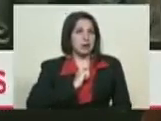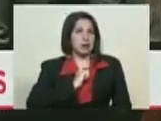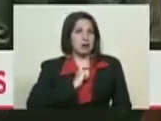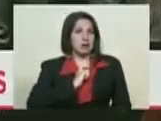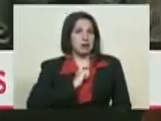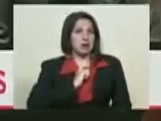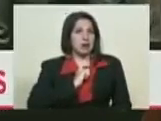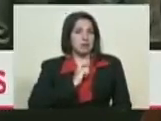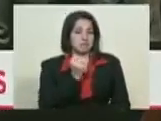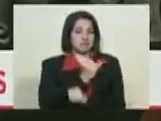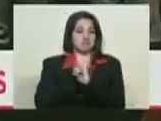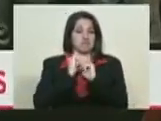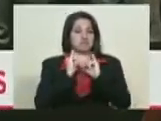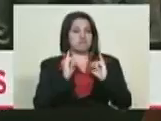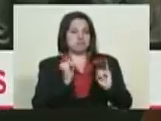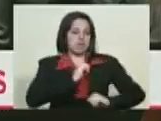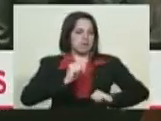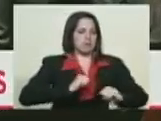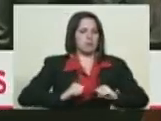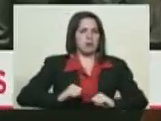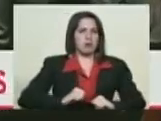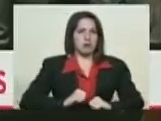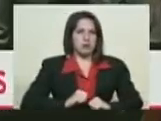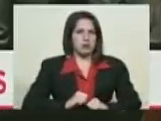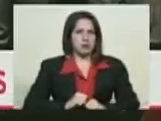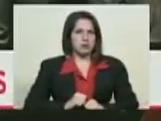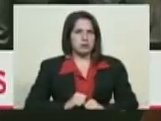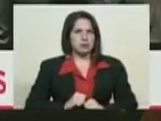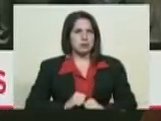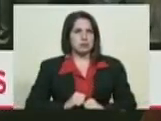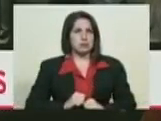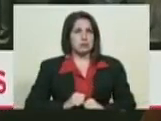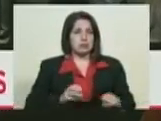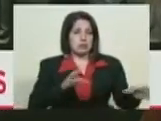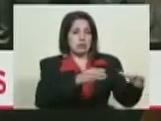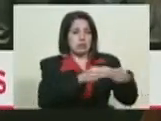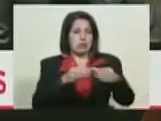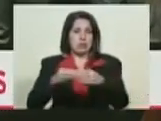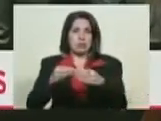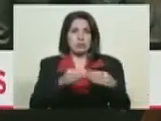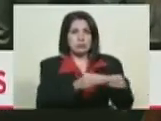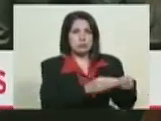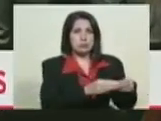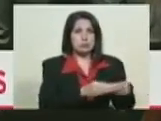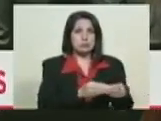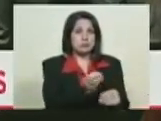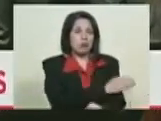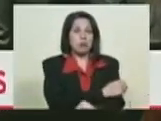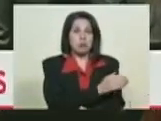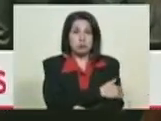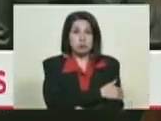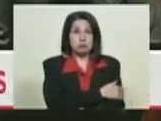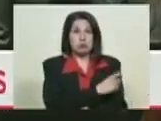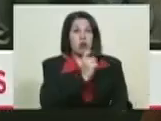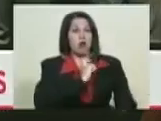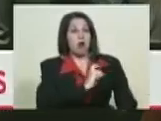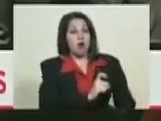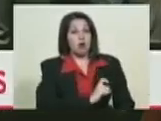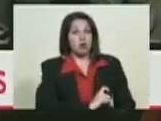en el individualismo que mueve a buena parte del liderazgo de la oposición, los mueve el